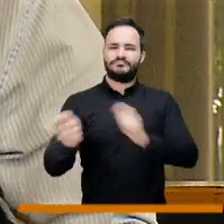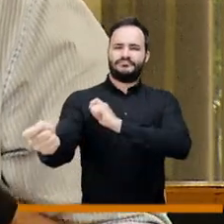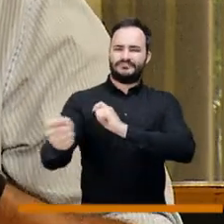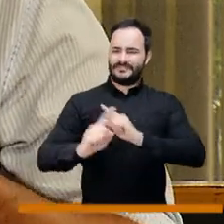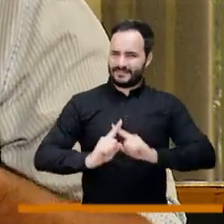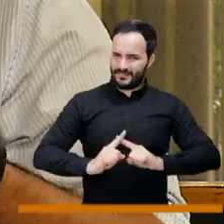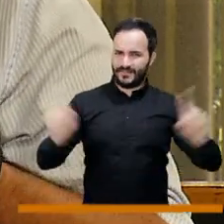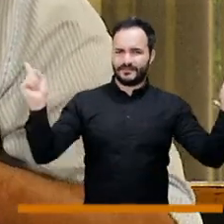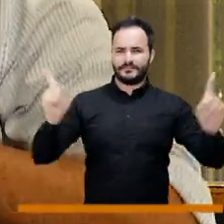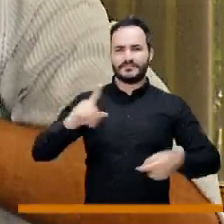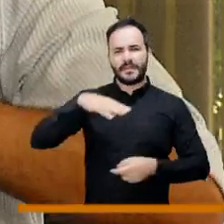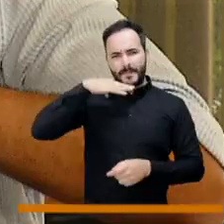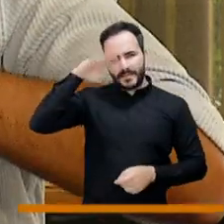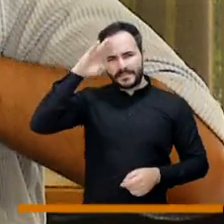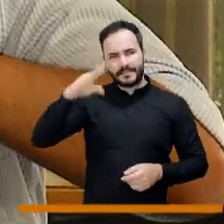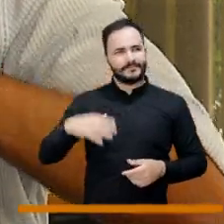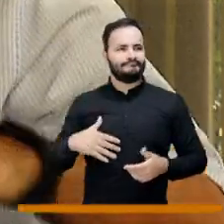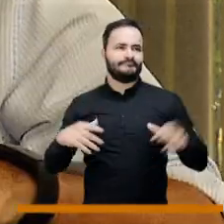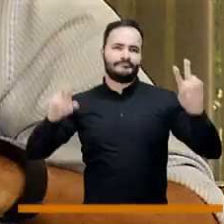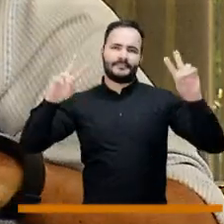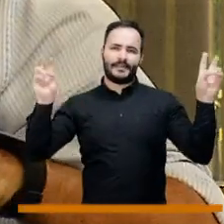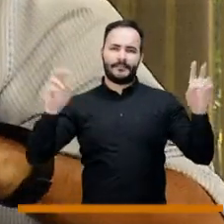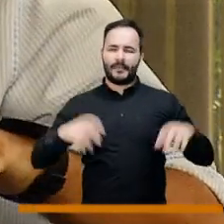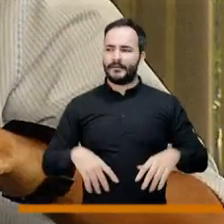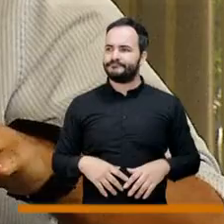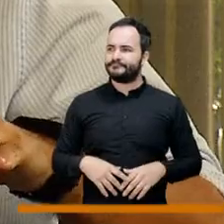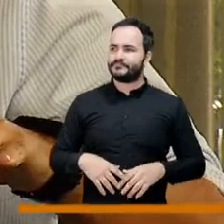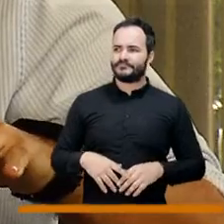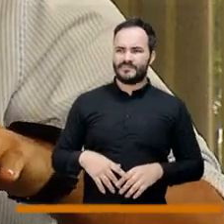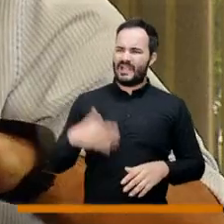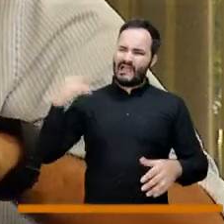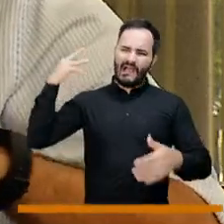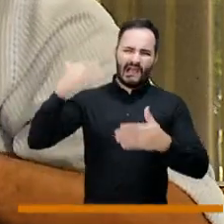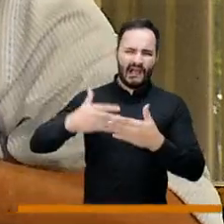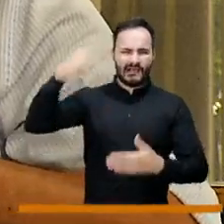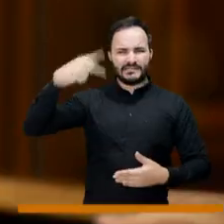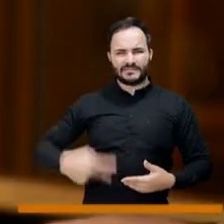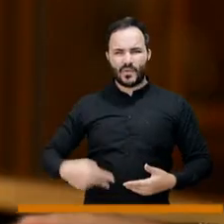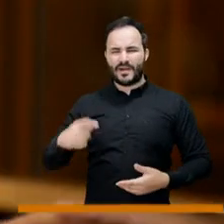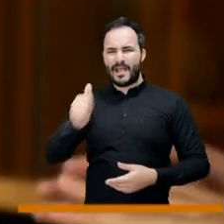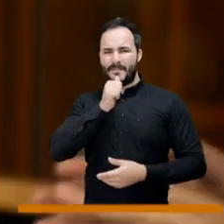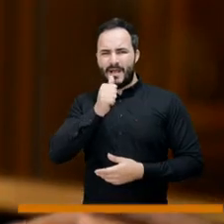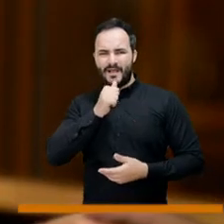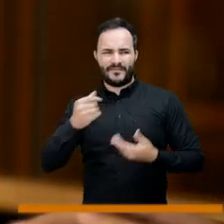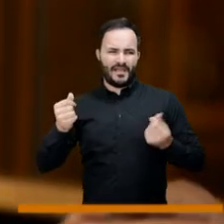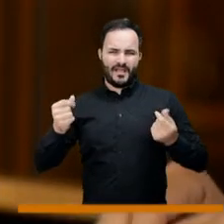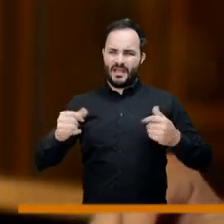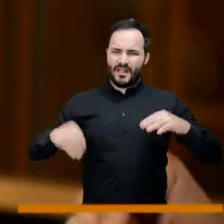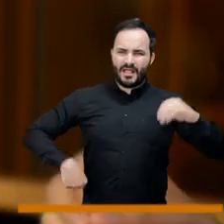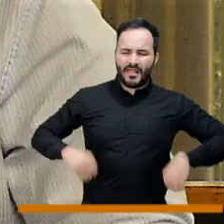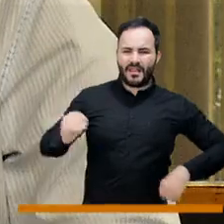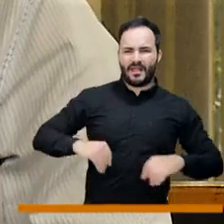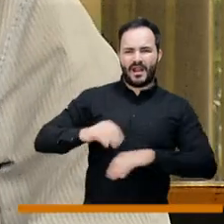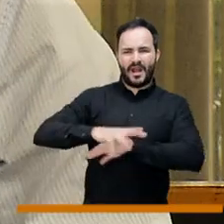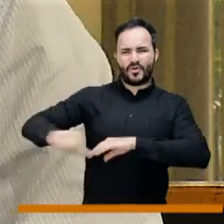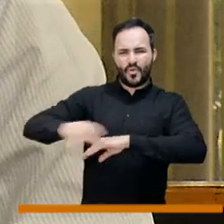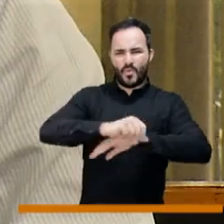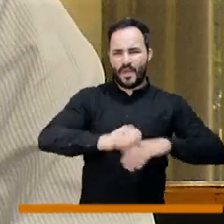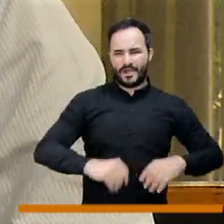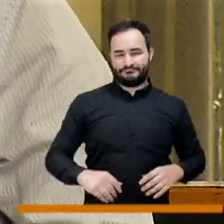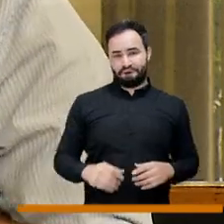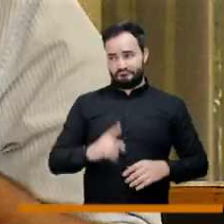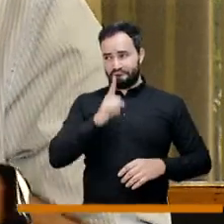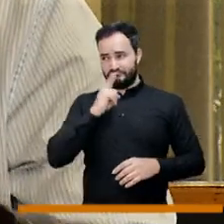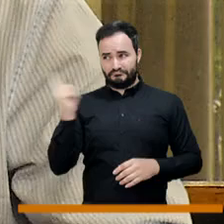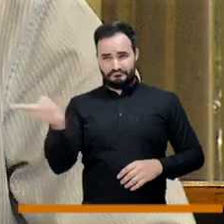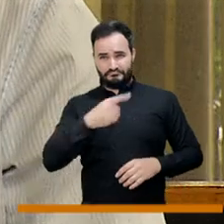relato de ciudad, para decir que en Medellín solo han, digamos, manejado la ciudad mafiosos, ladrones, y Medellín no se come ese